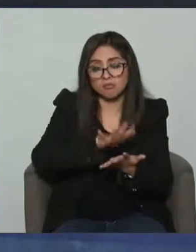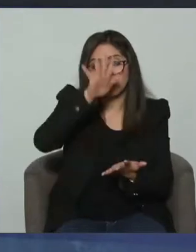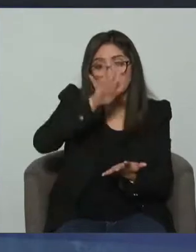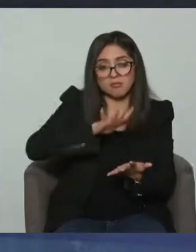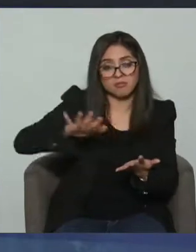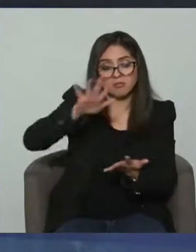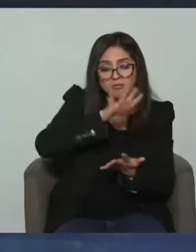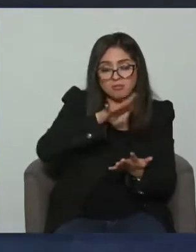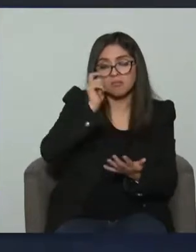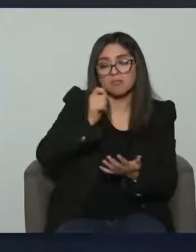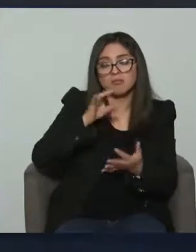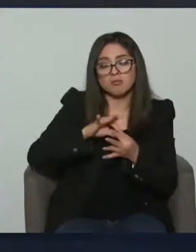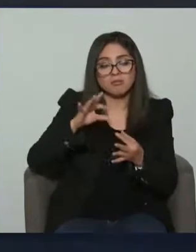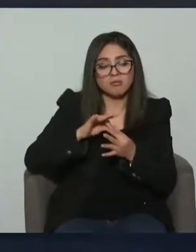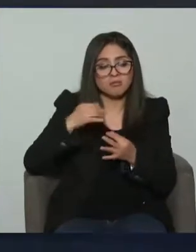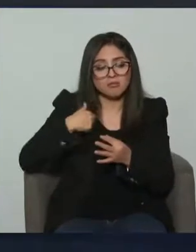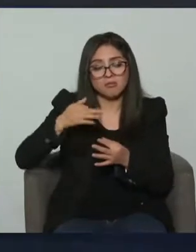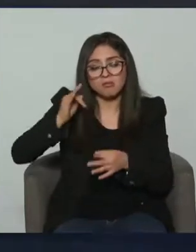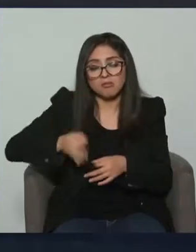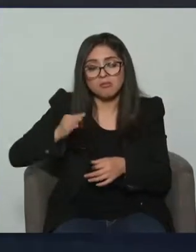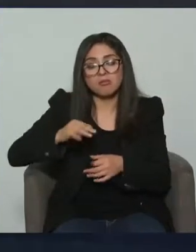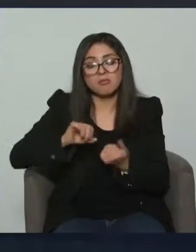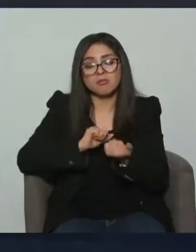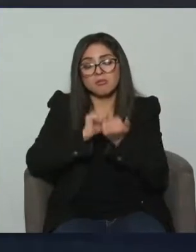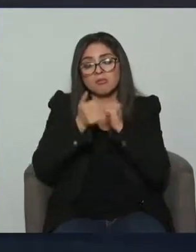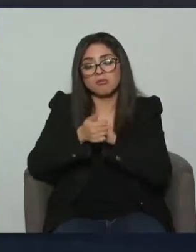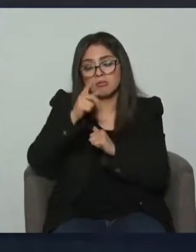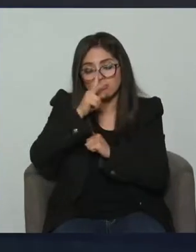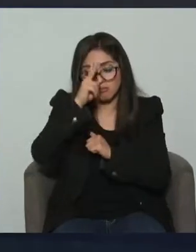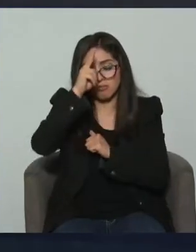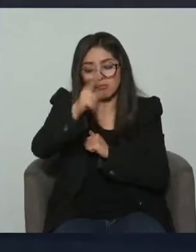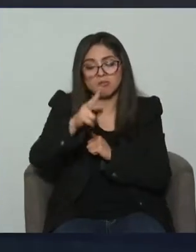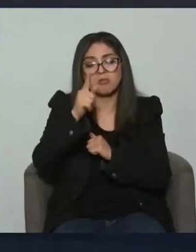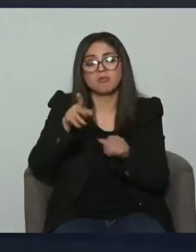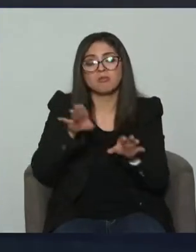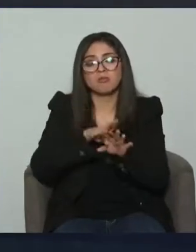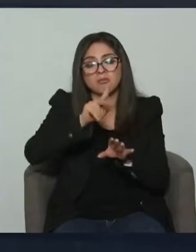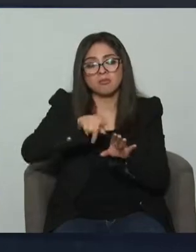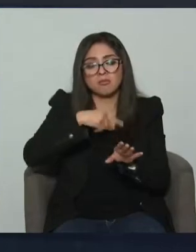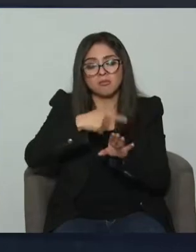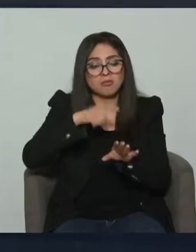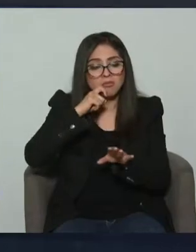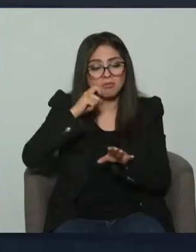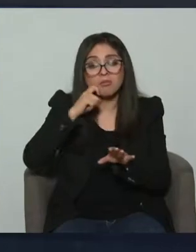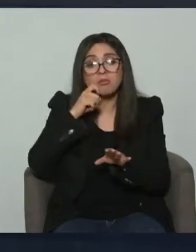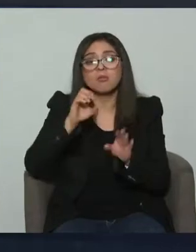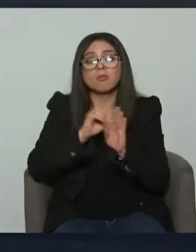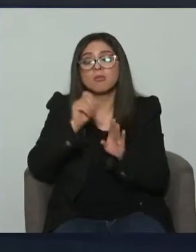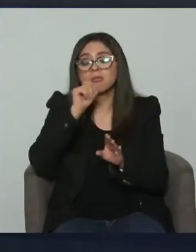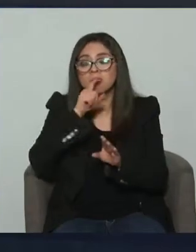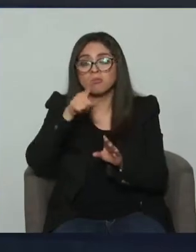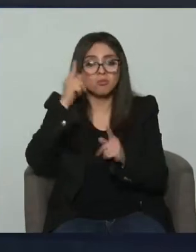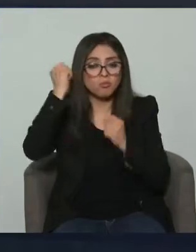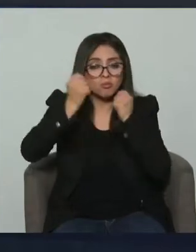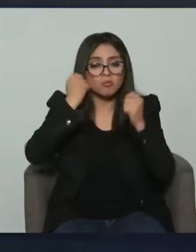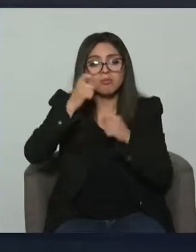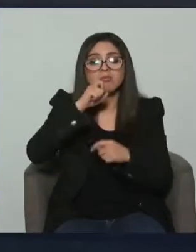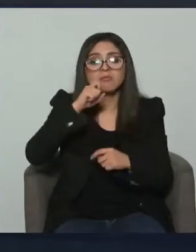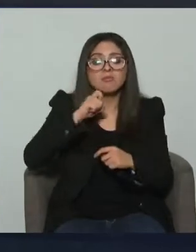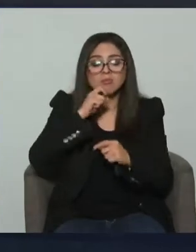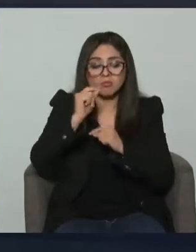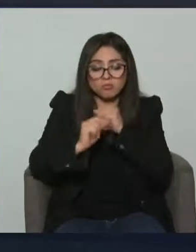Calderón, que niega categóricamente cualquier responsabilidad de su gobierno con lo ocurrido, por ejemplo, en Coahuila. En este sentido, ¿de